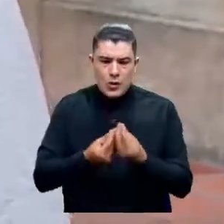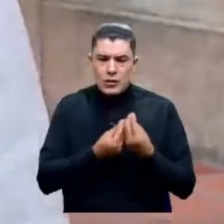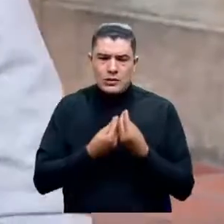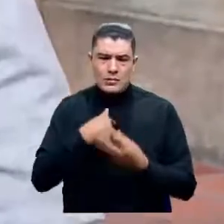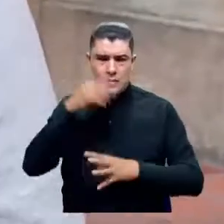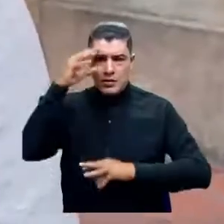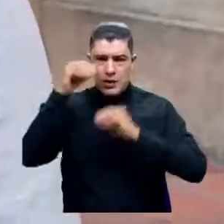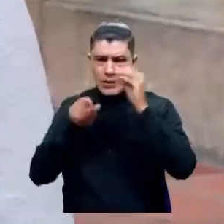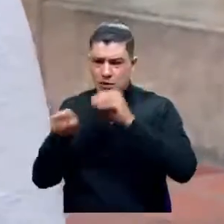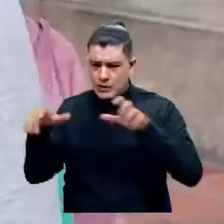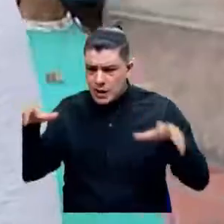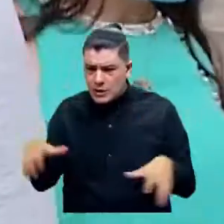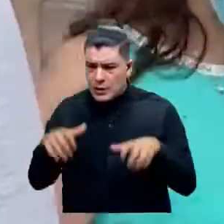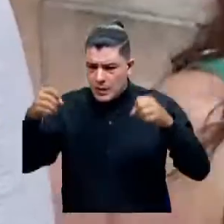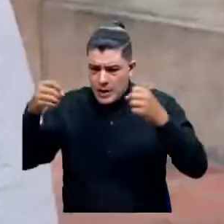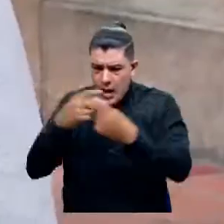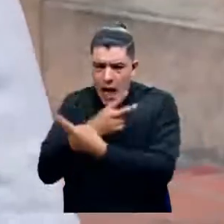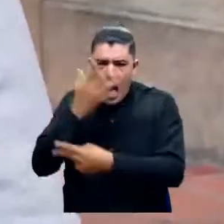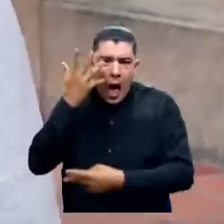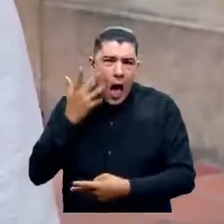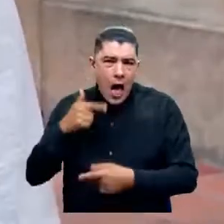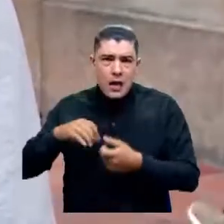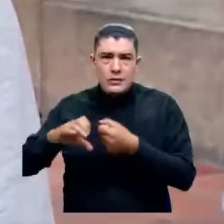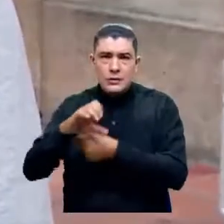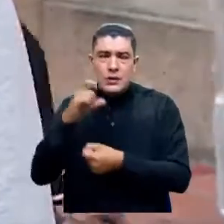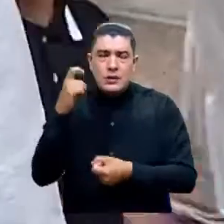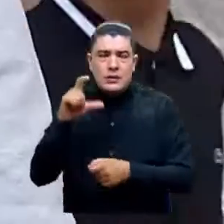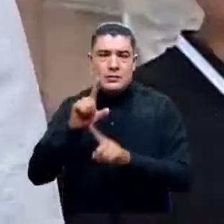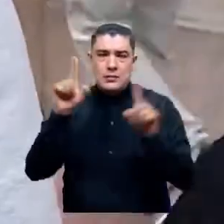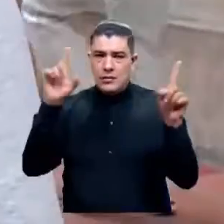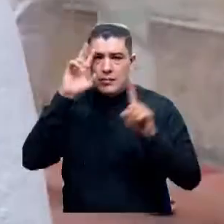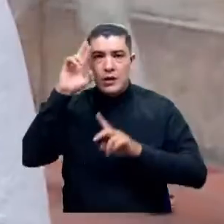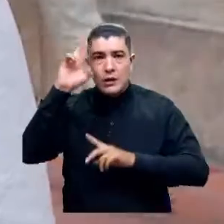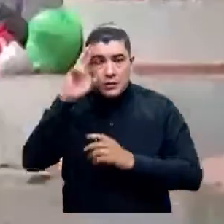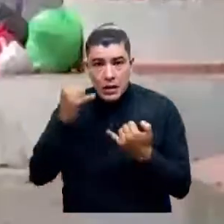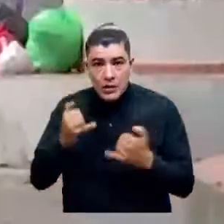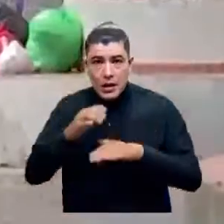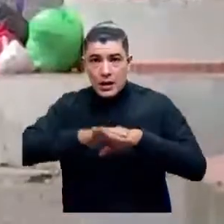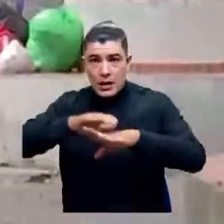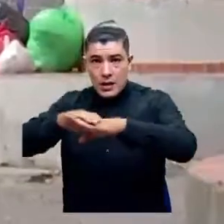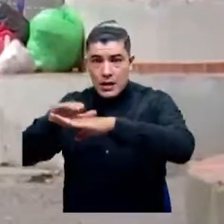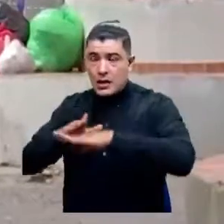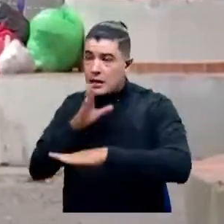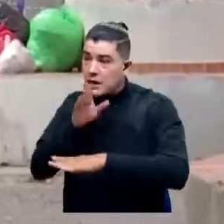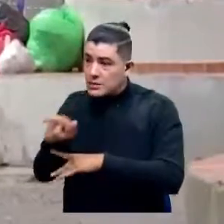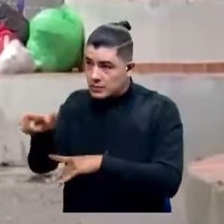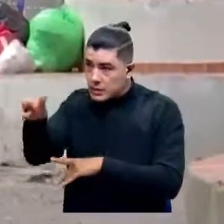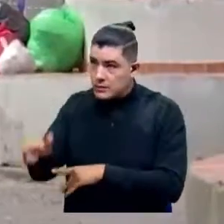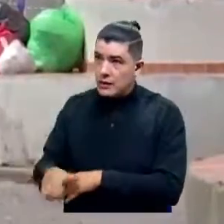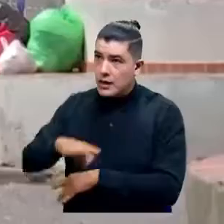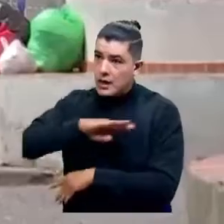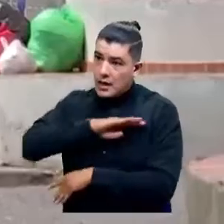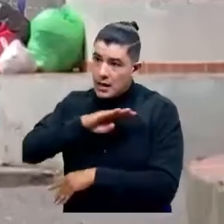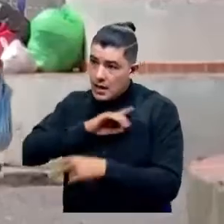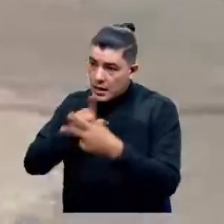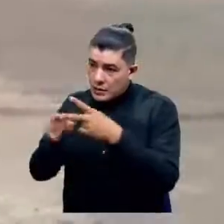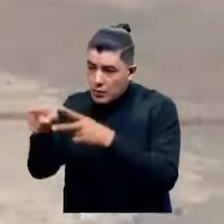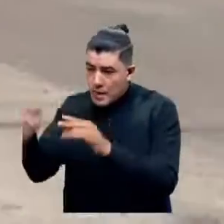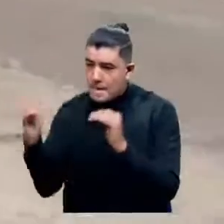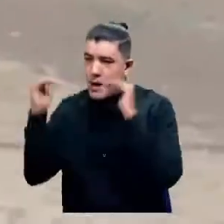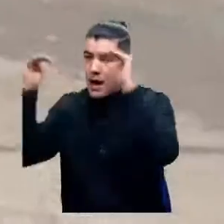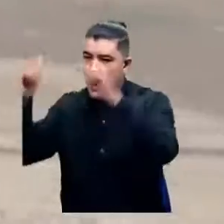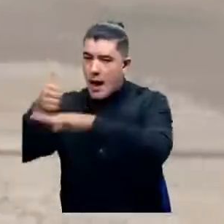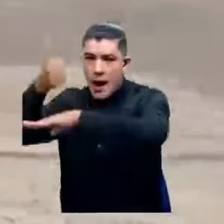se presentan a diario en nuestra ciudad y por eso le hacemos un llamado muy respetuosamente al alcalde de la ciudad como máxima autoridad,